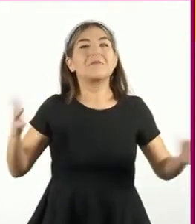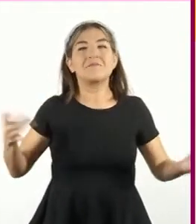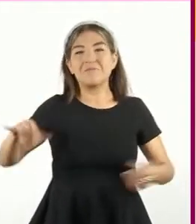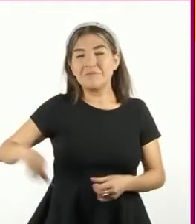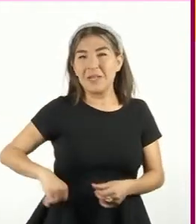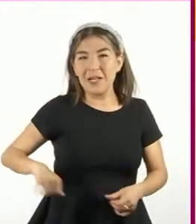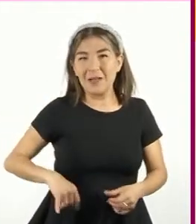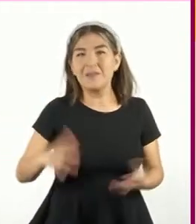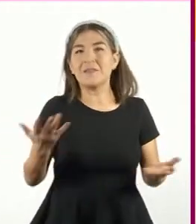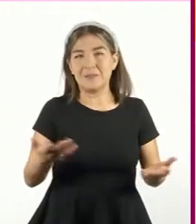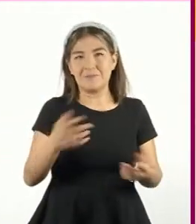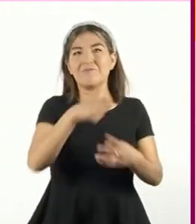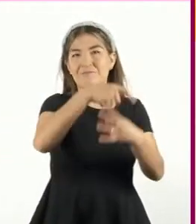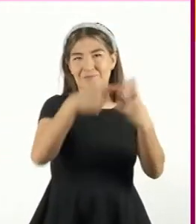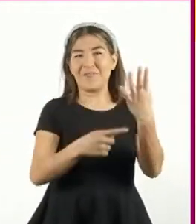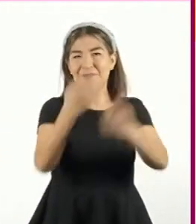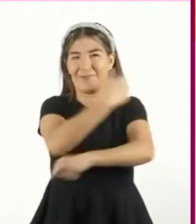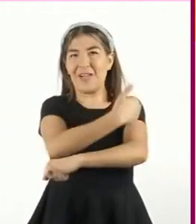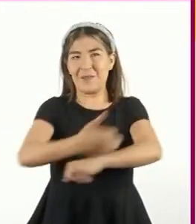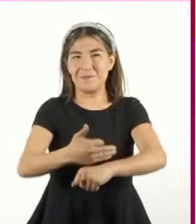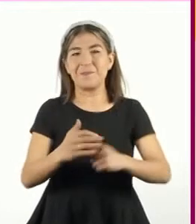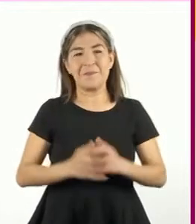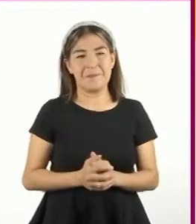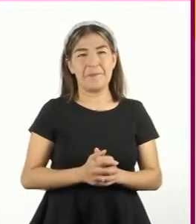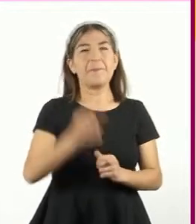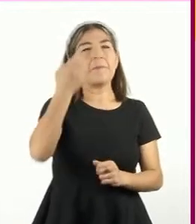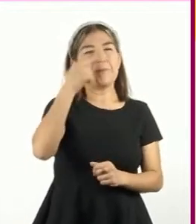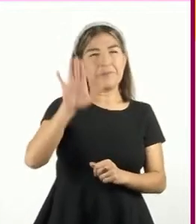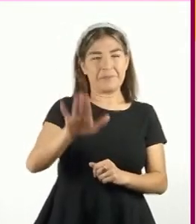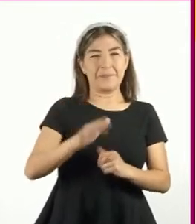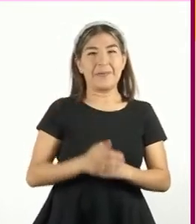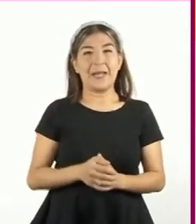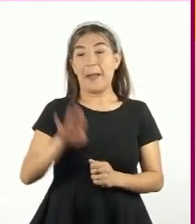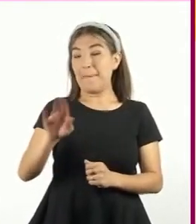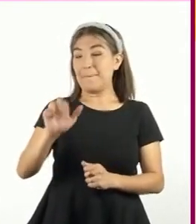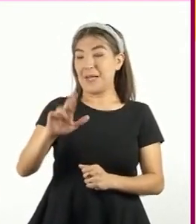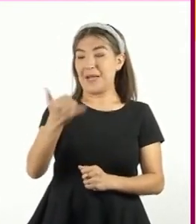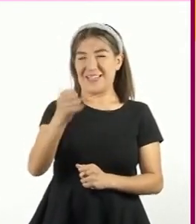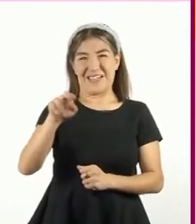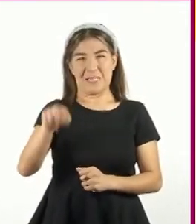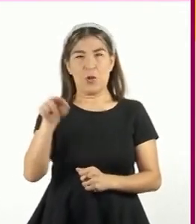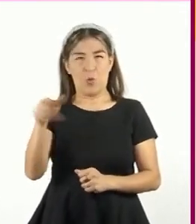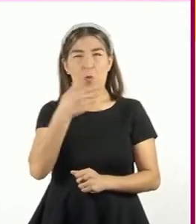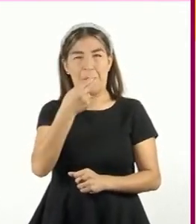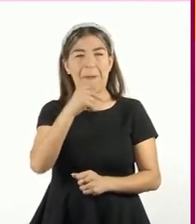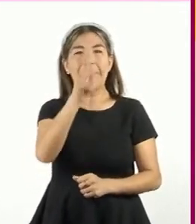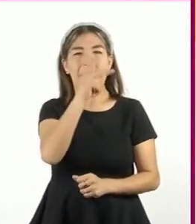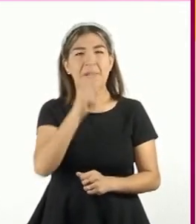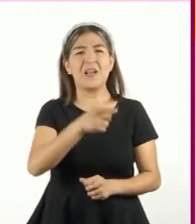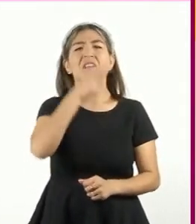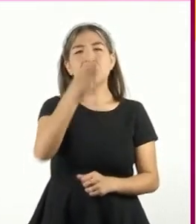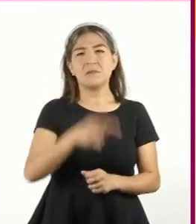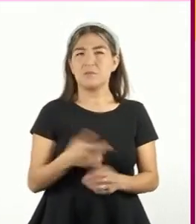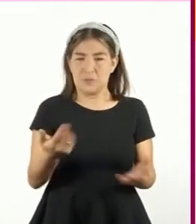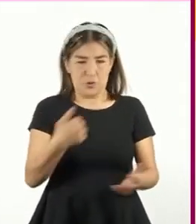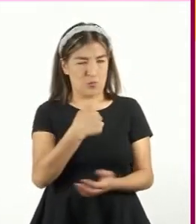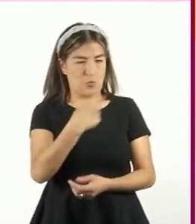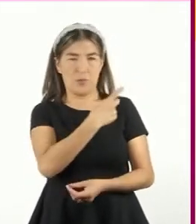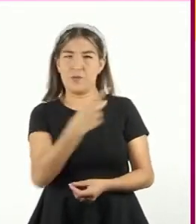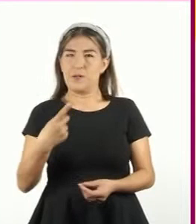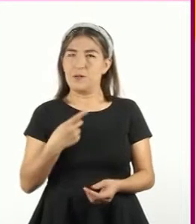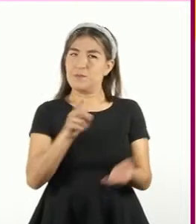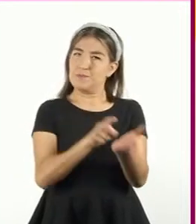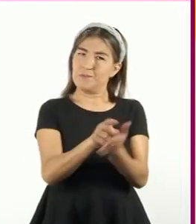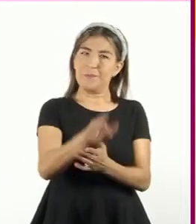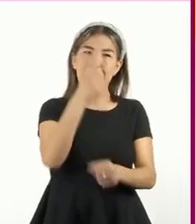uno de sus integrantes. Mira, Brian, el papá, argumenta que tiene derecho a ser el primero en usar